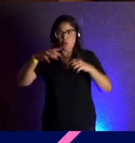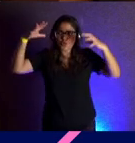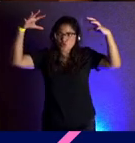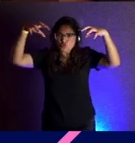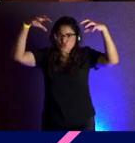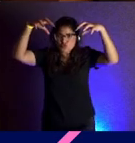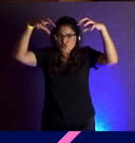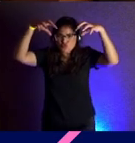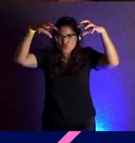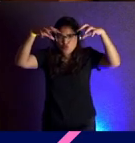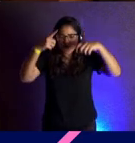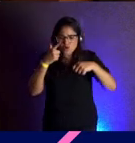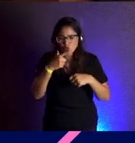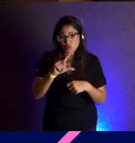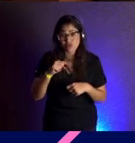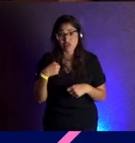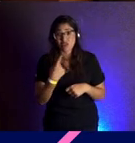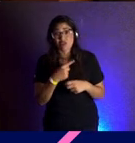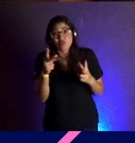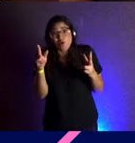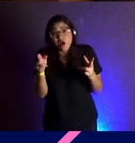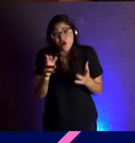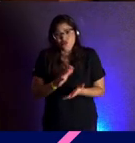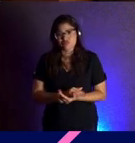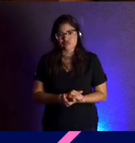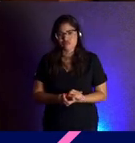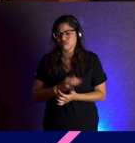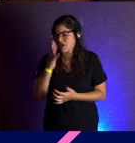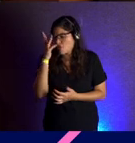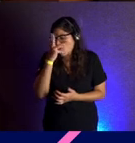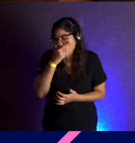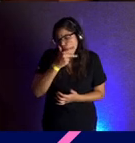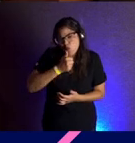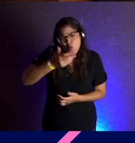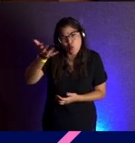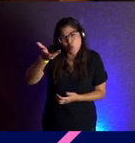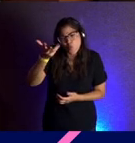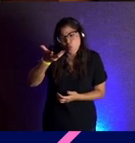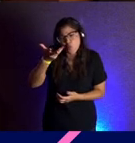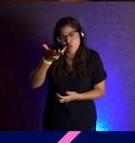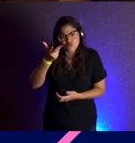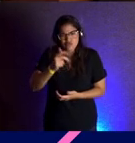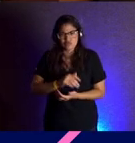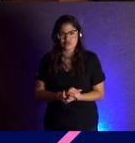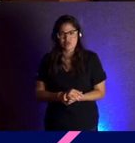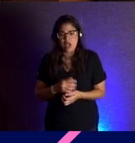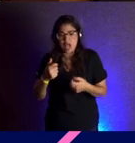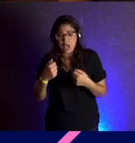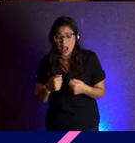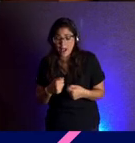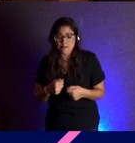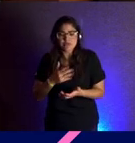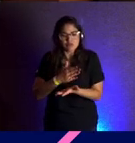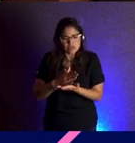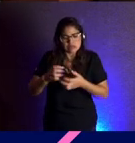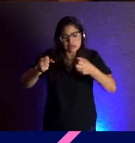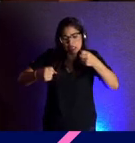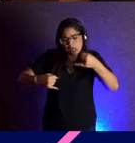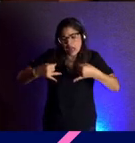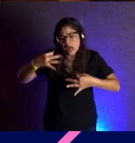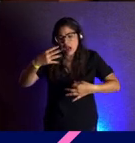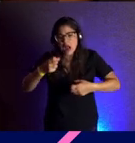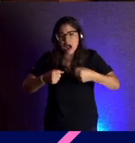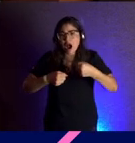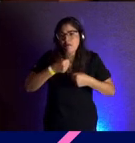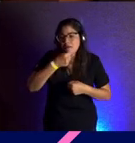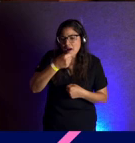es una belleza, es hermoso. Tenemos que empezar a explicar el periodismo desde allí, acercarnos